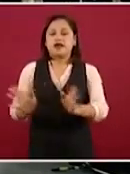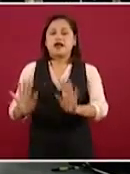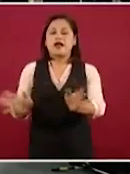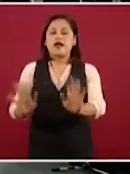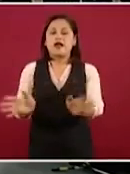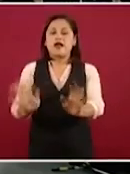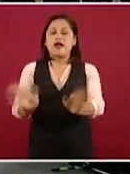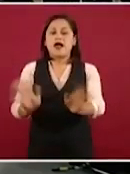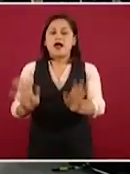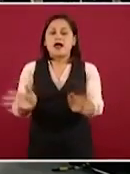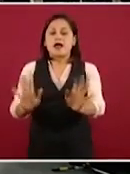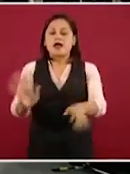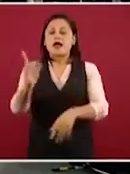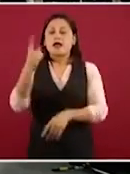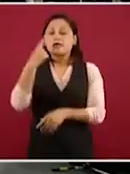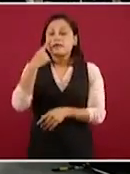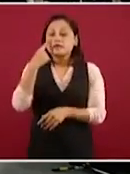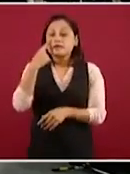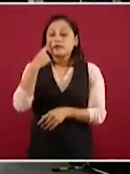Ya. Miren,